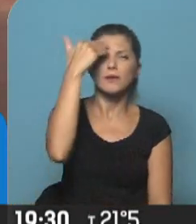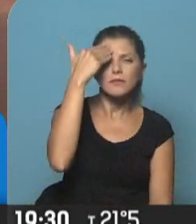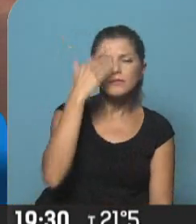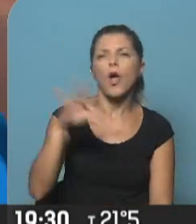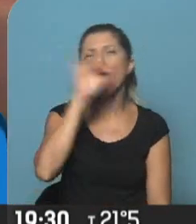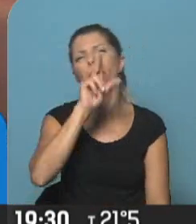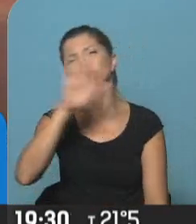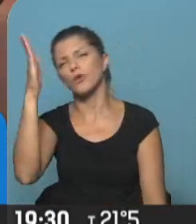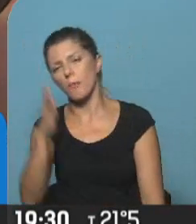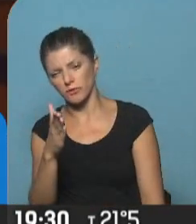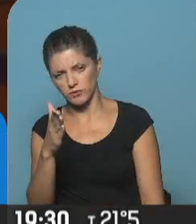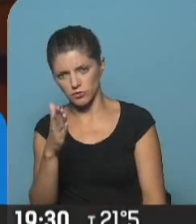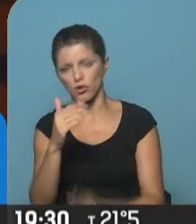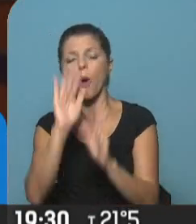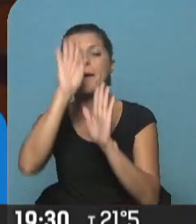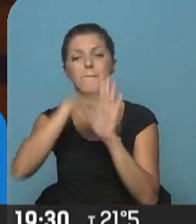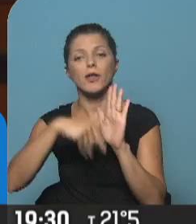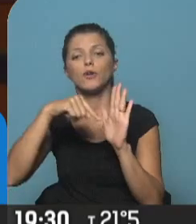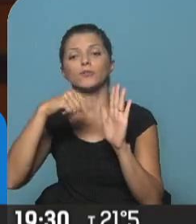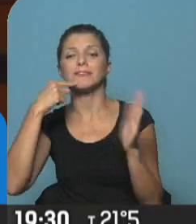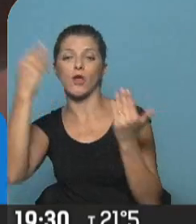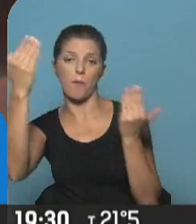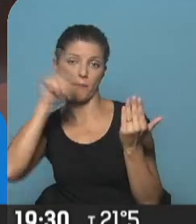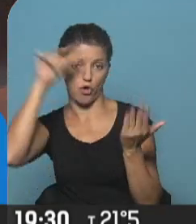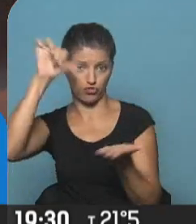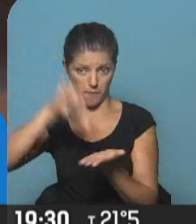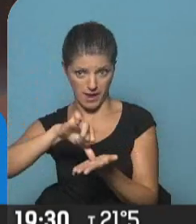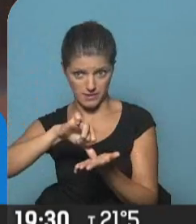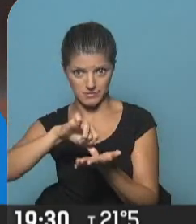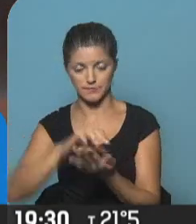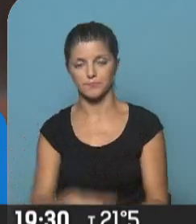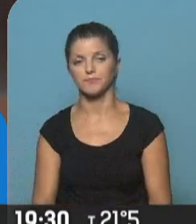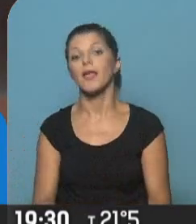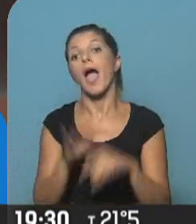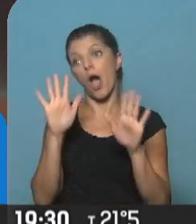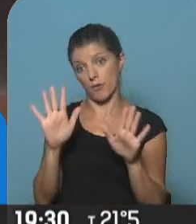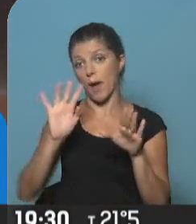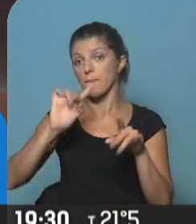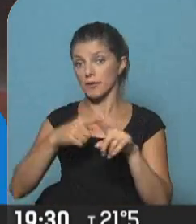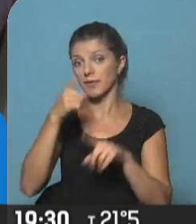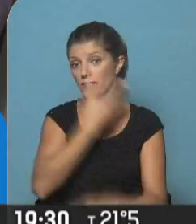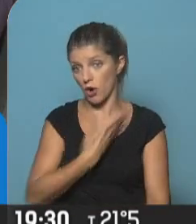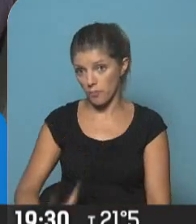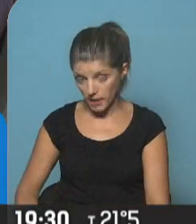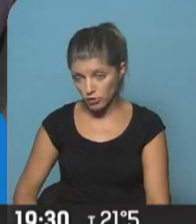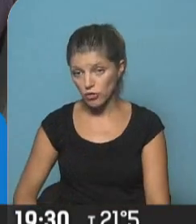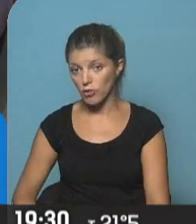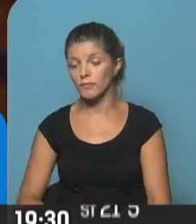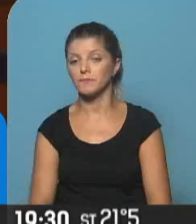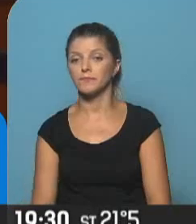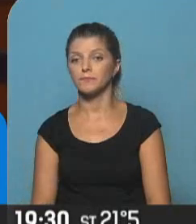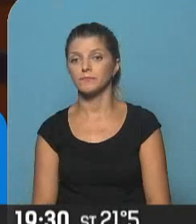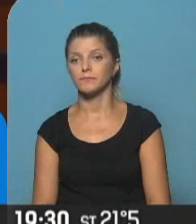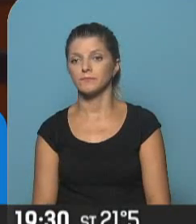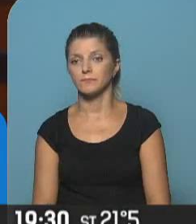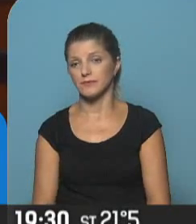servicio y según el país, por debajo de los valores de otros países. Obviamente, la política de gobierno tendía a que en algún momento